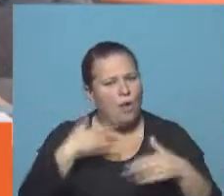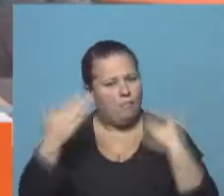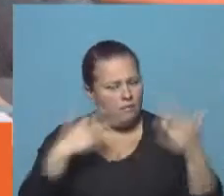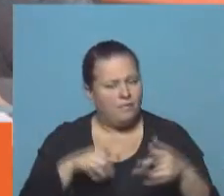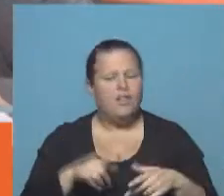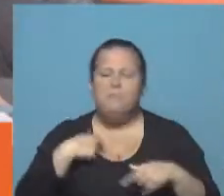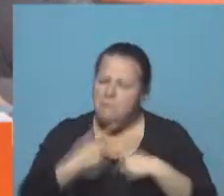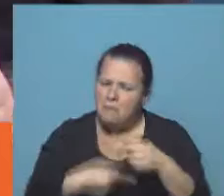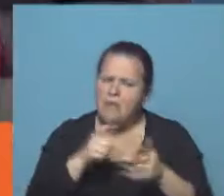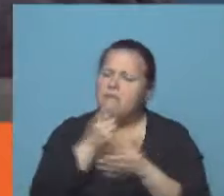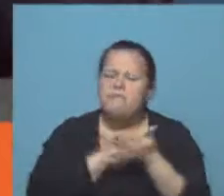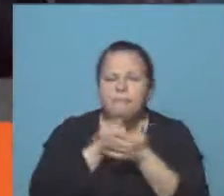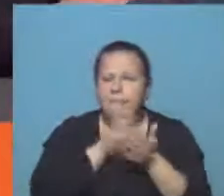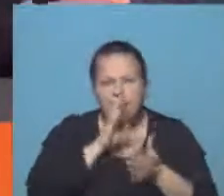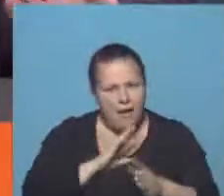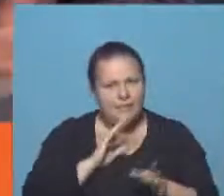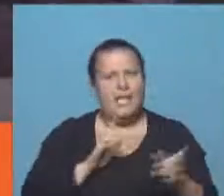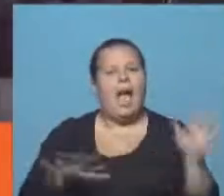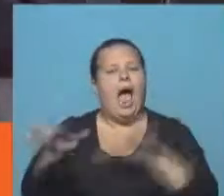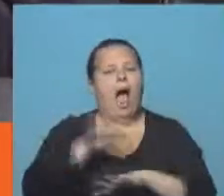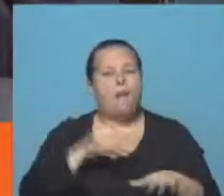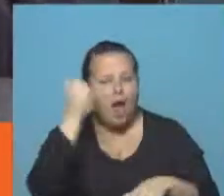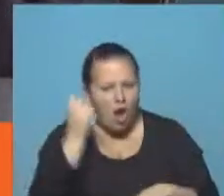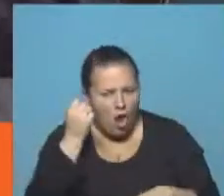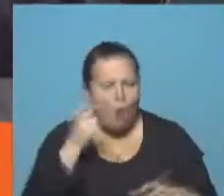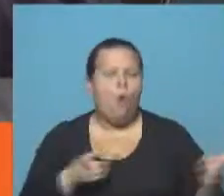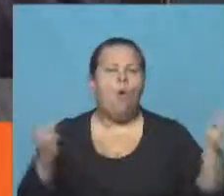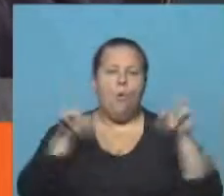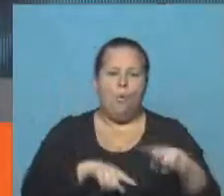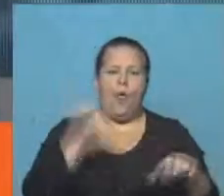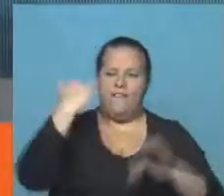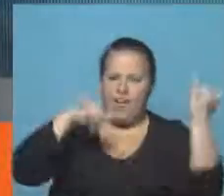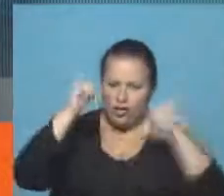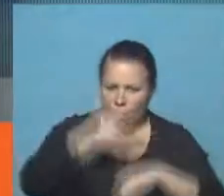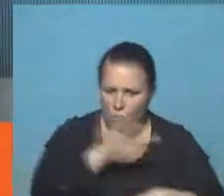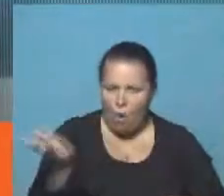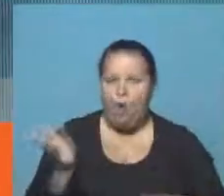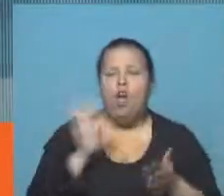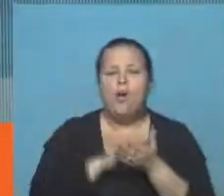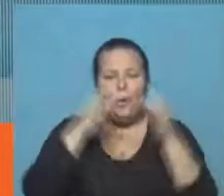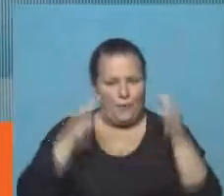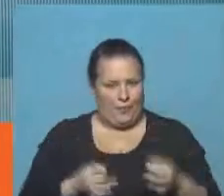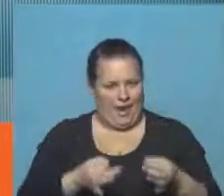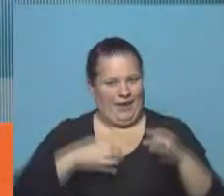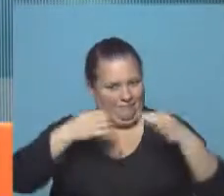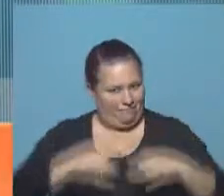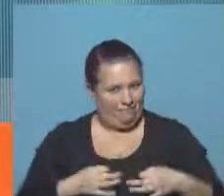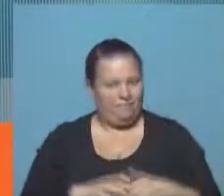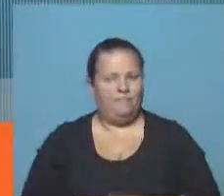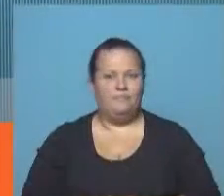escenario. camino, perseverar, simplemente reordenar la economía, reactivar la inversión pública sobre bases racionales y